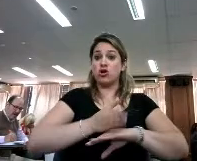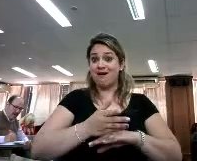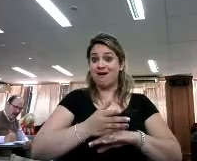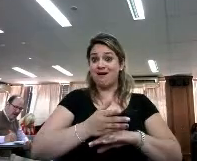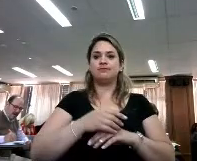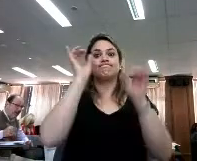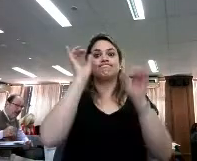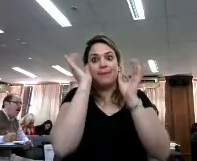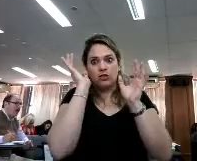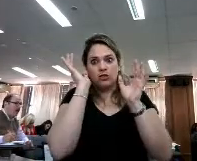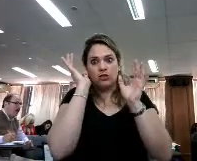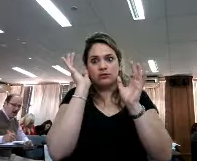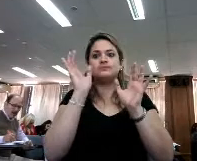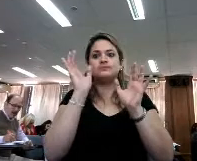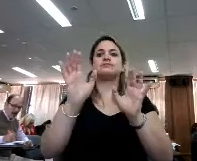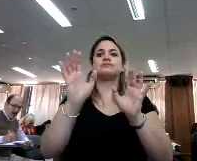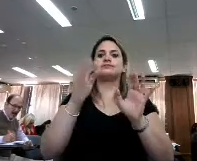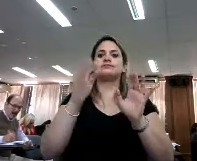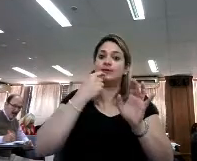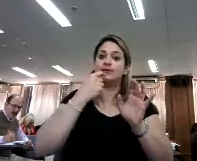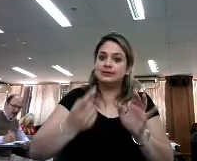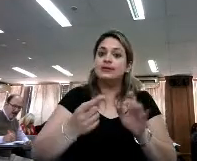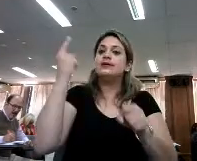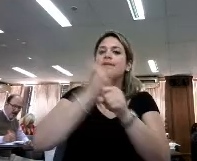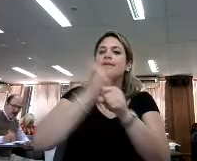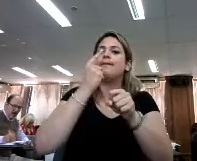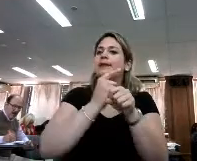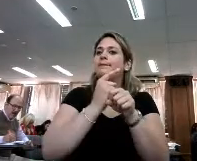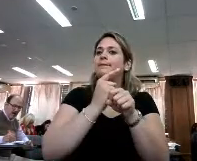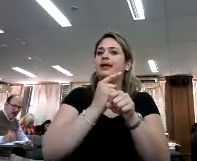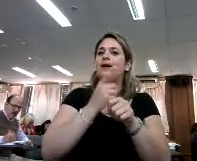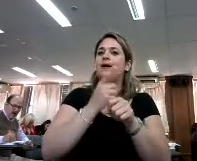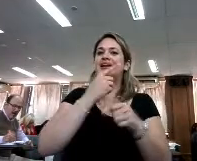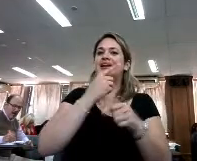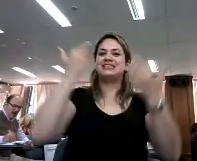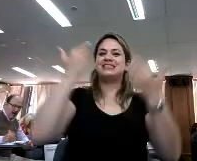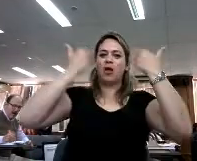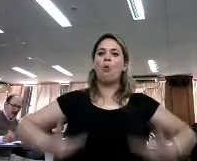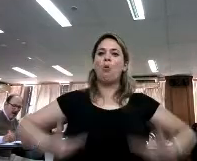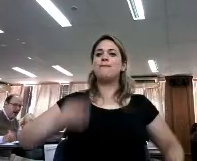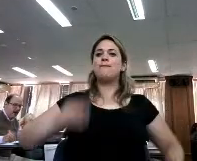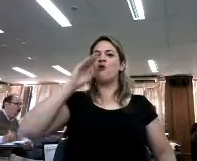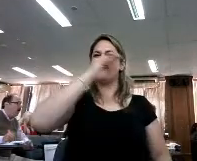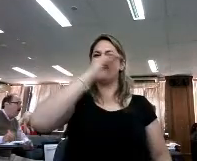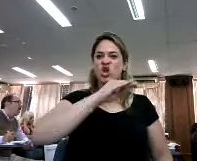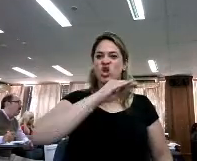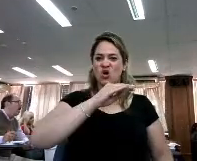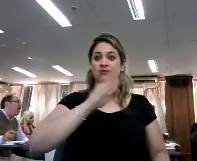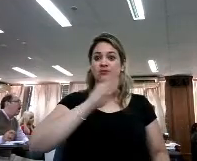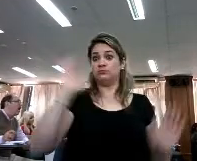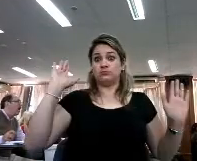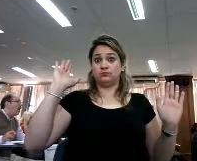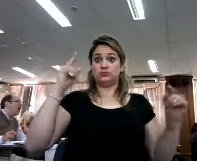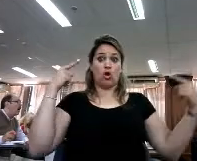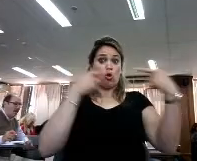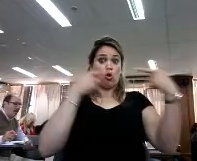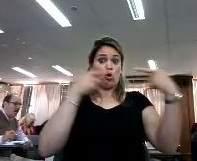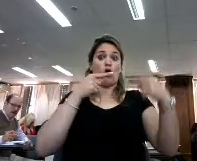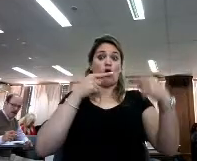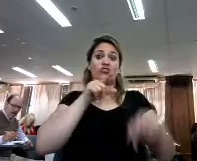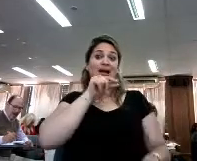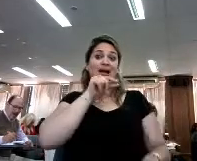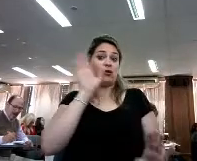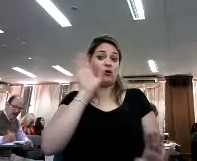perdón, es muy diciente que lo primero que aparezca es un cuervo negro, pues ahí. Yo no tengo nada contra las aves, ¿no?